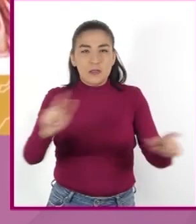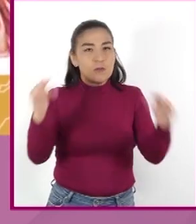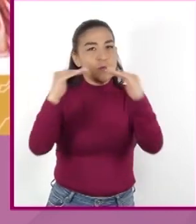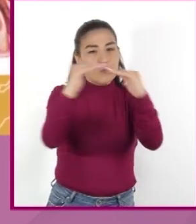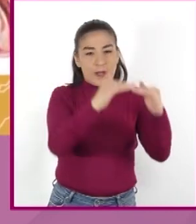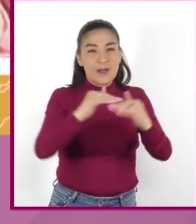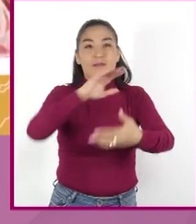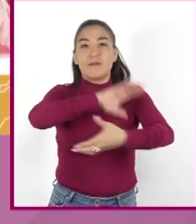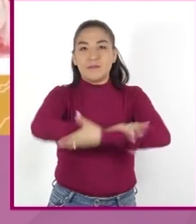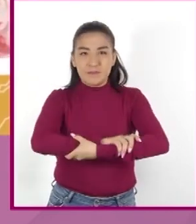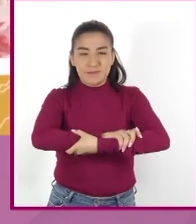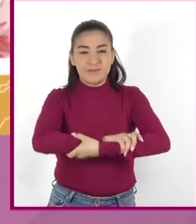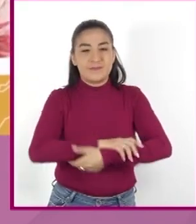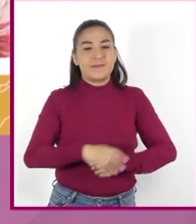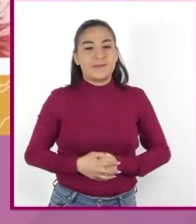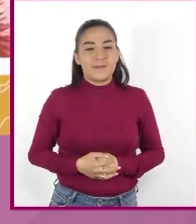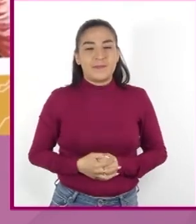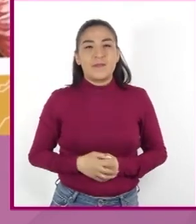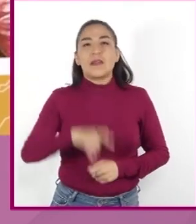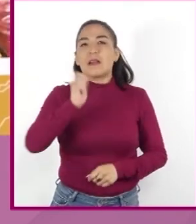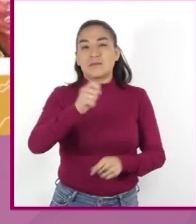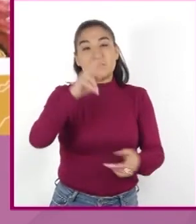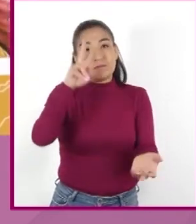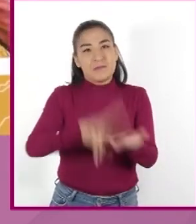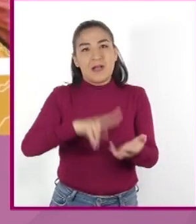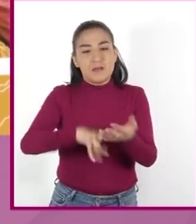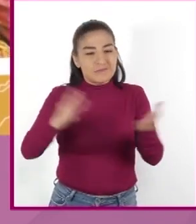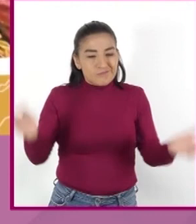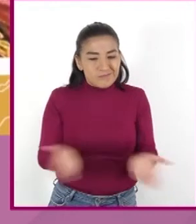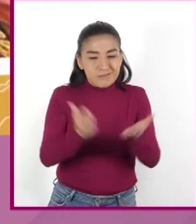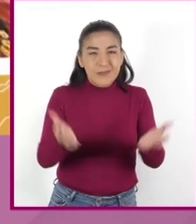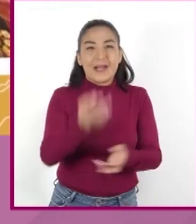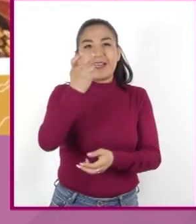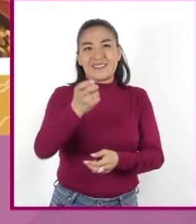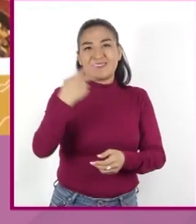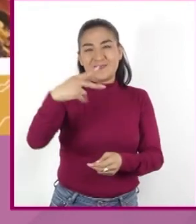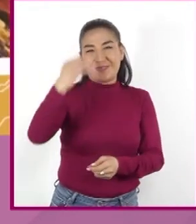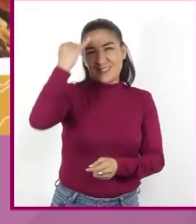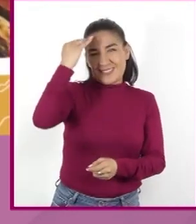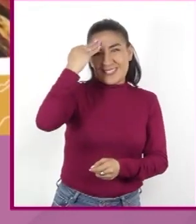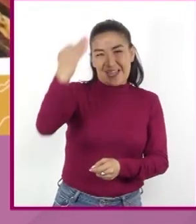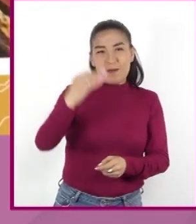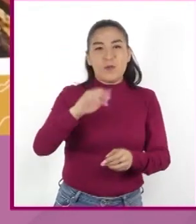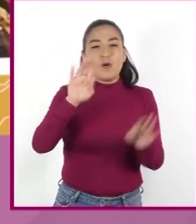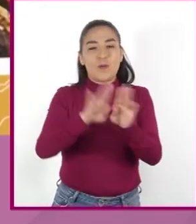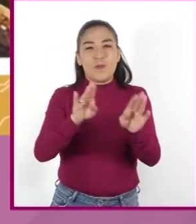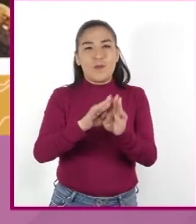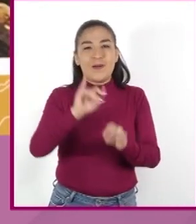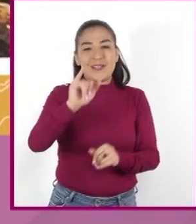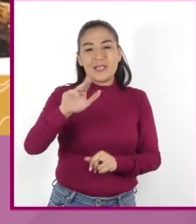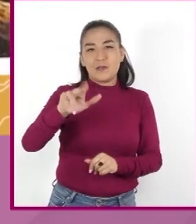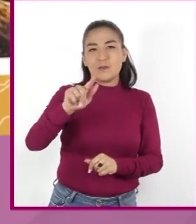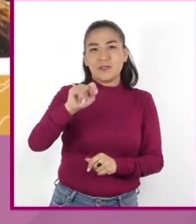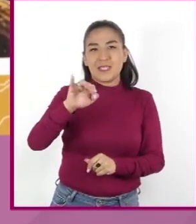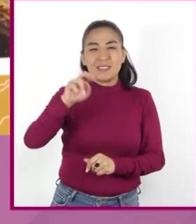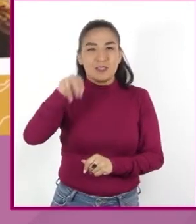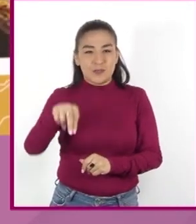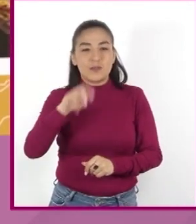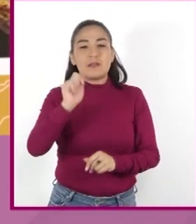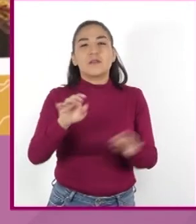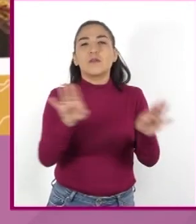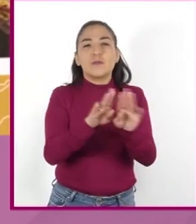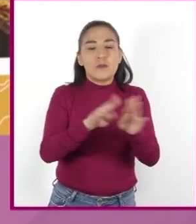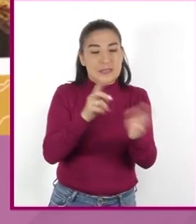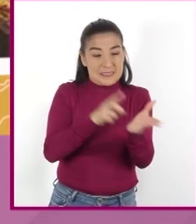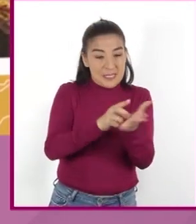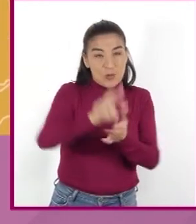la igualdad y la fraternidad fueron valores promovidos durante la Ilustración y se plasmaron en la Declaración Universal de los